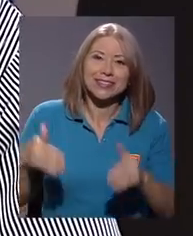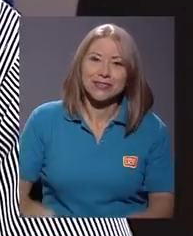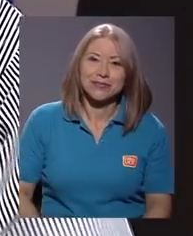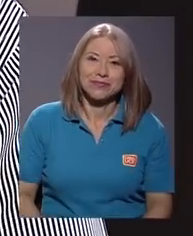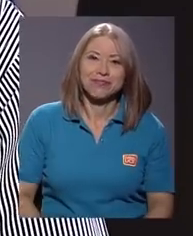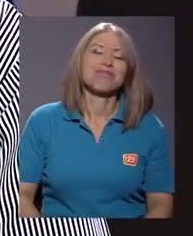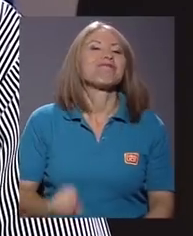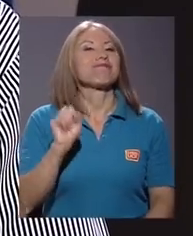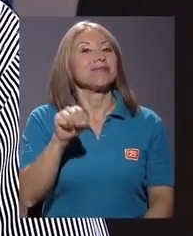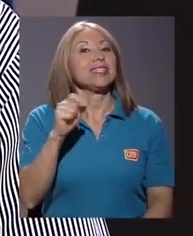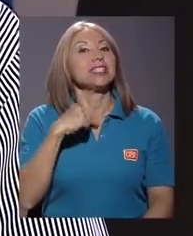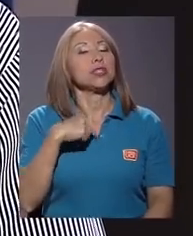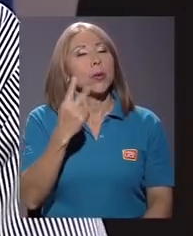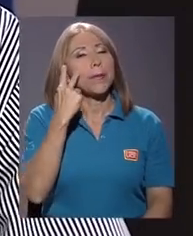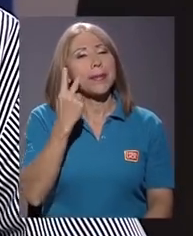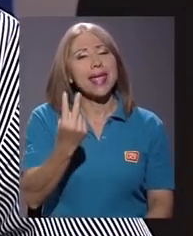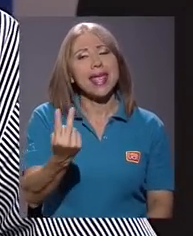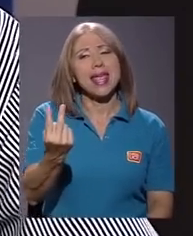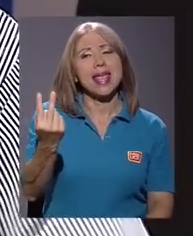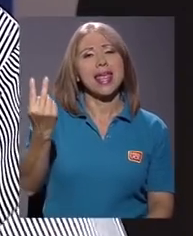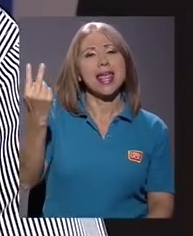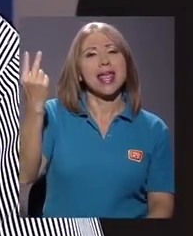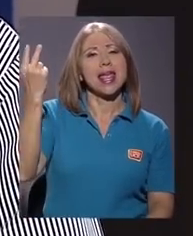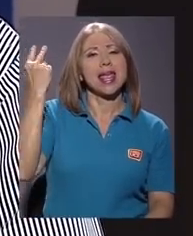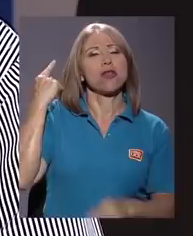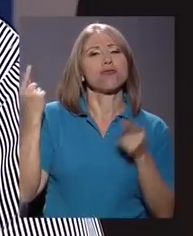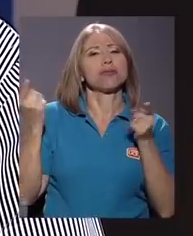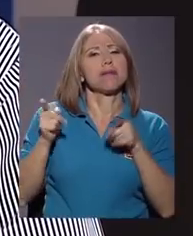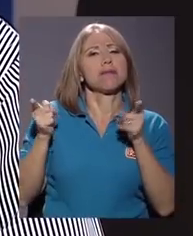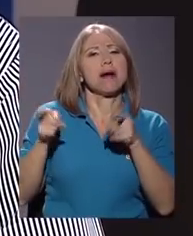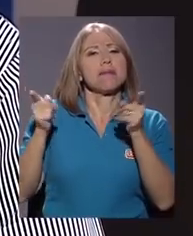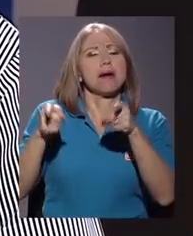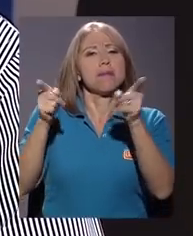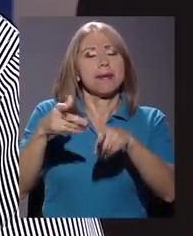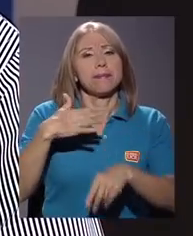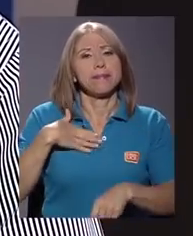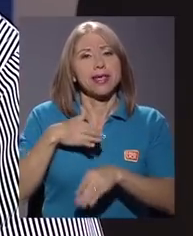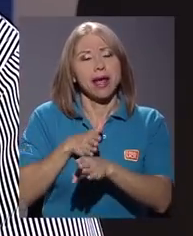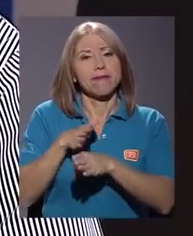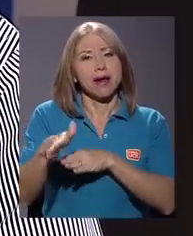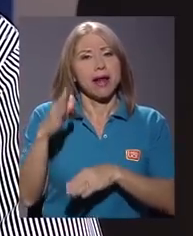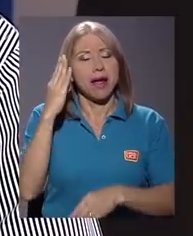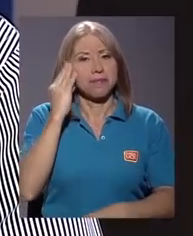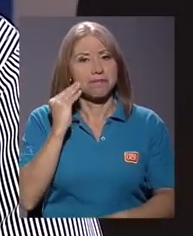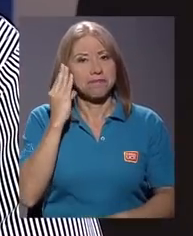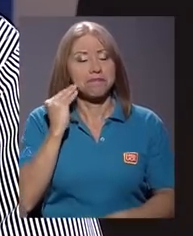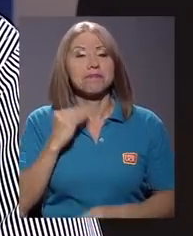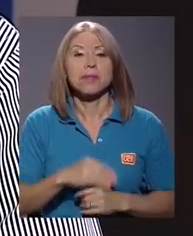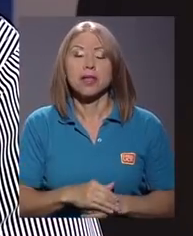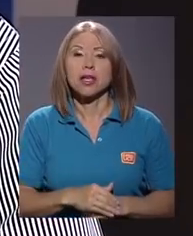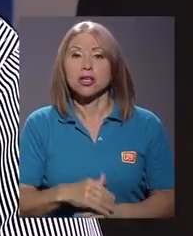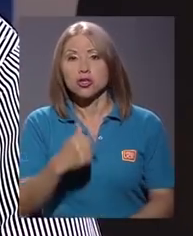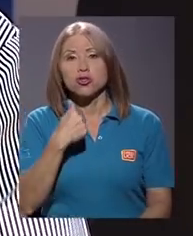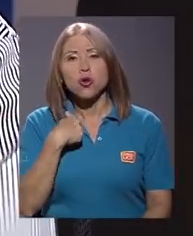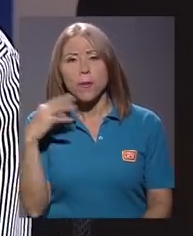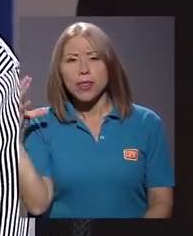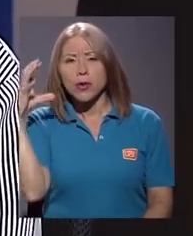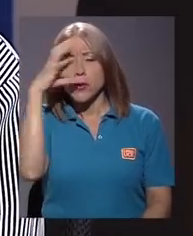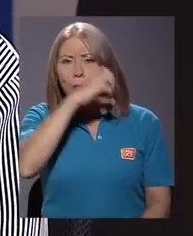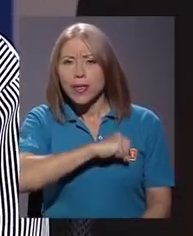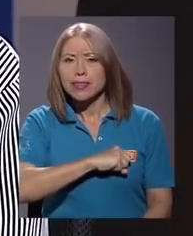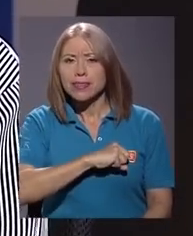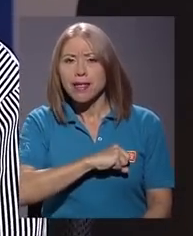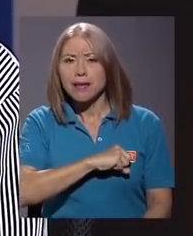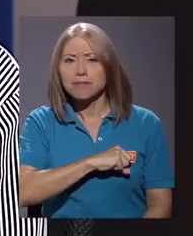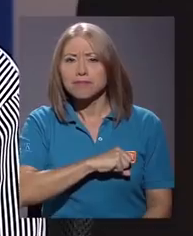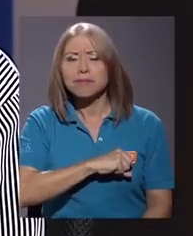mirando hacia atrás en verdad mi carrera todo lo que lo que he recorrido me doy cuenta bueno cuando uno está en el